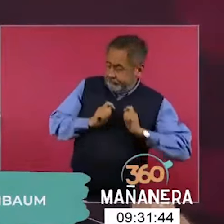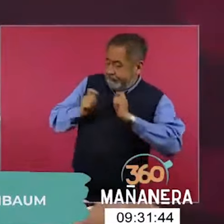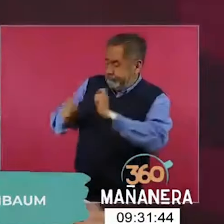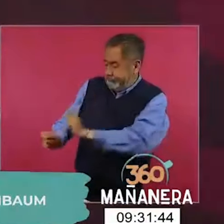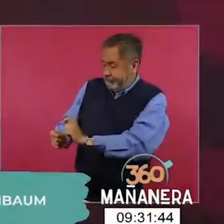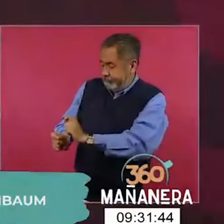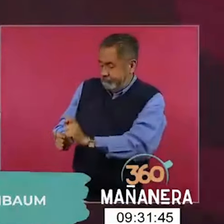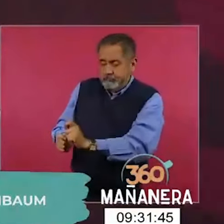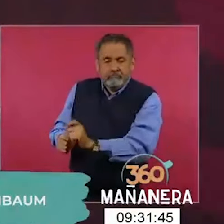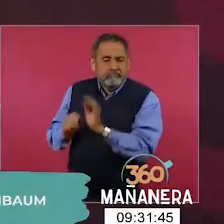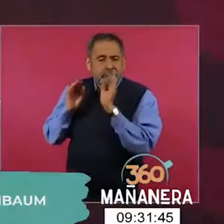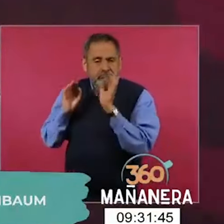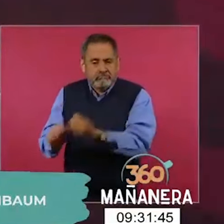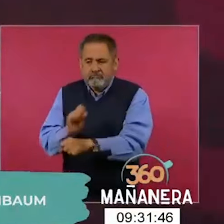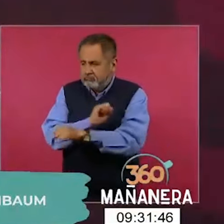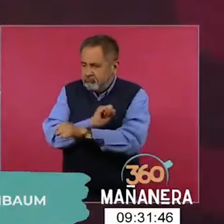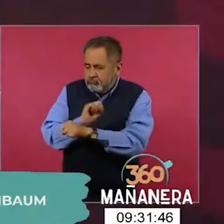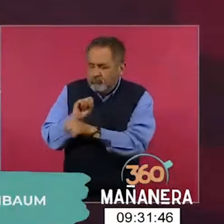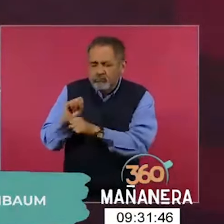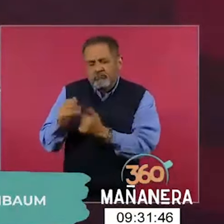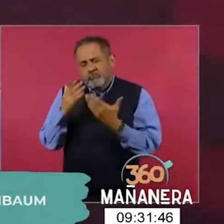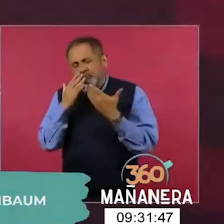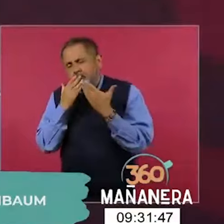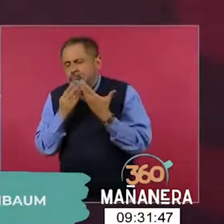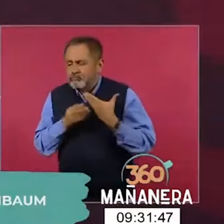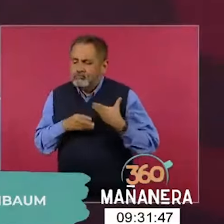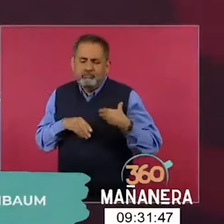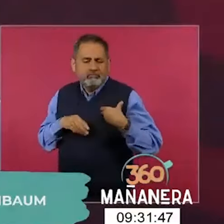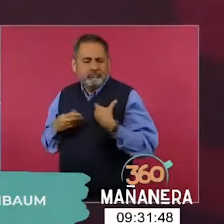eh tera eh